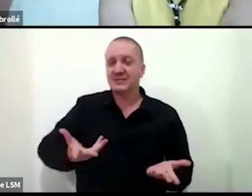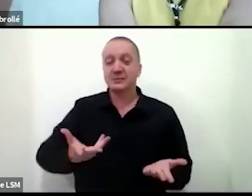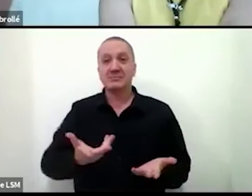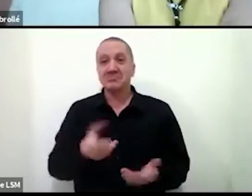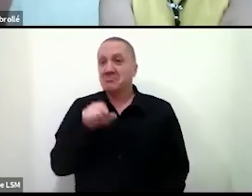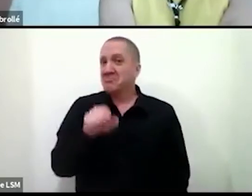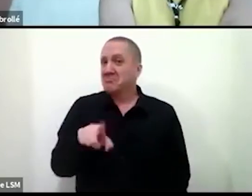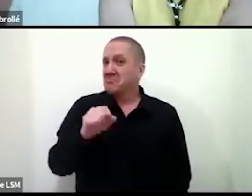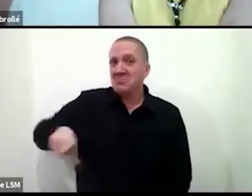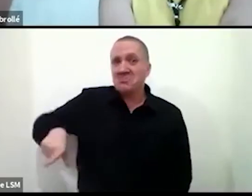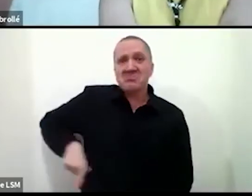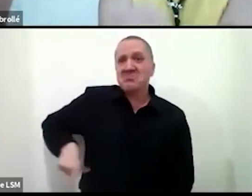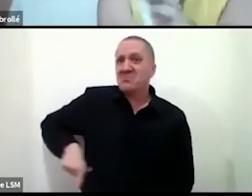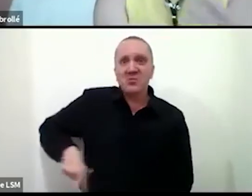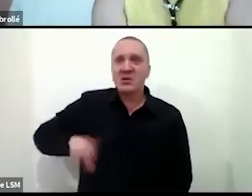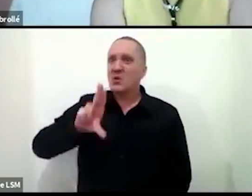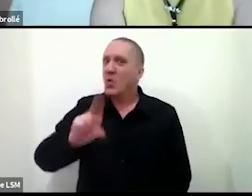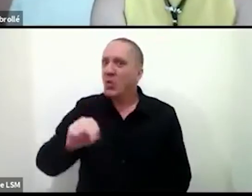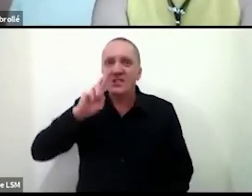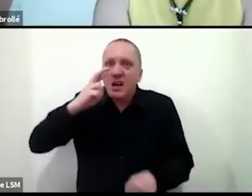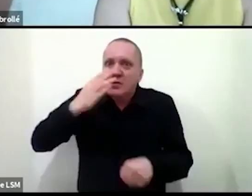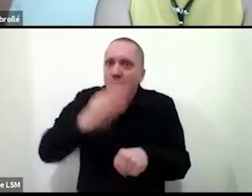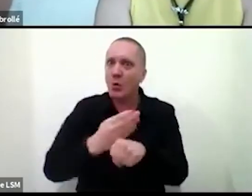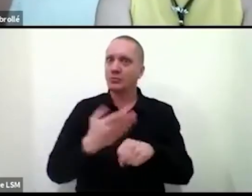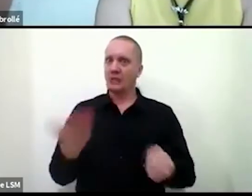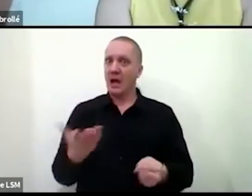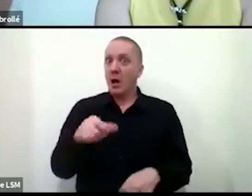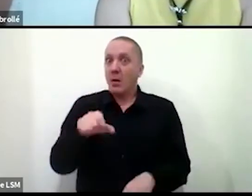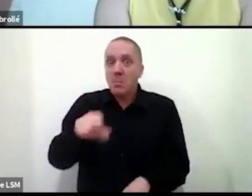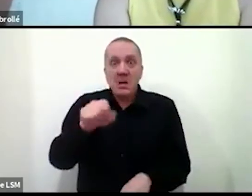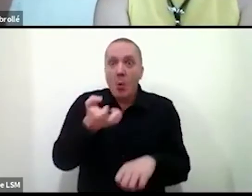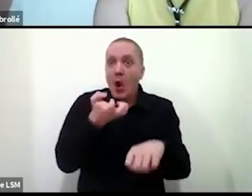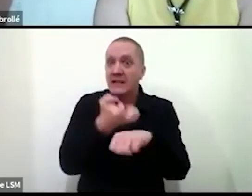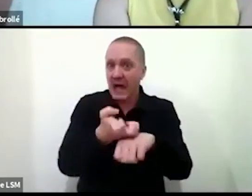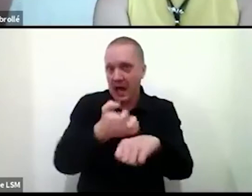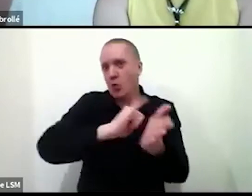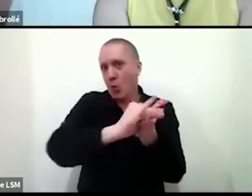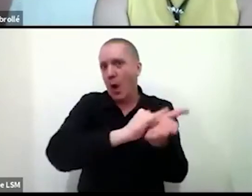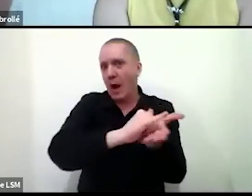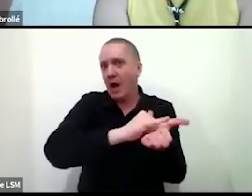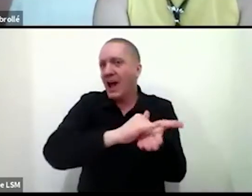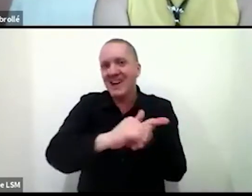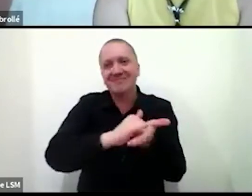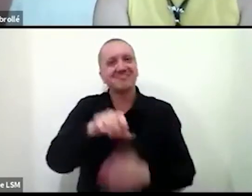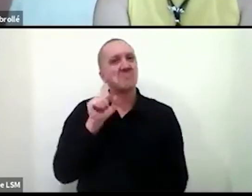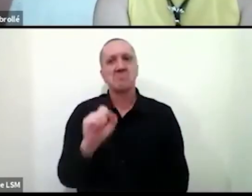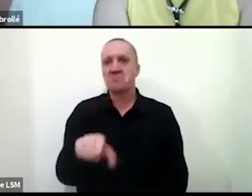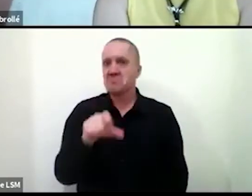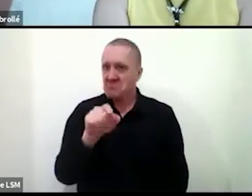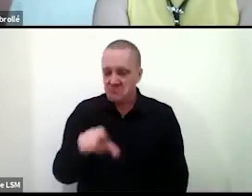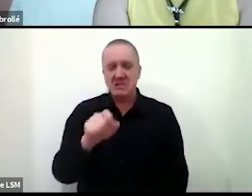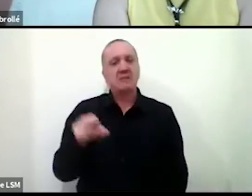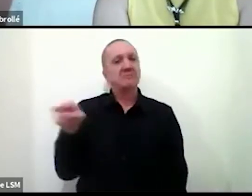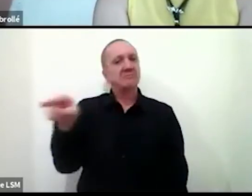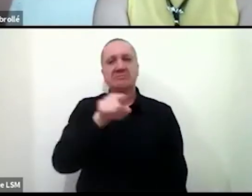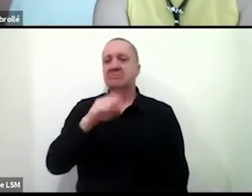no quiere asumir sus responsabilidades. Y Nueva York, pues, no es la excepción. Nueva York también tiene una deuda histórica con nuestra